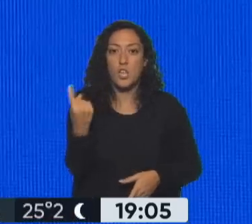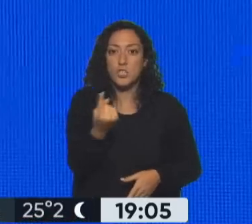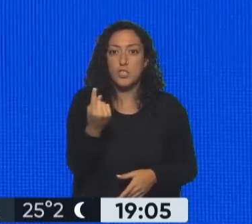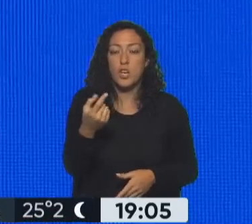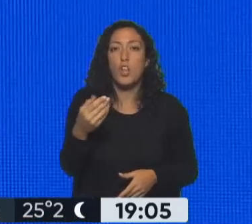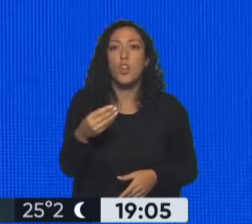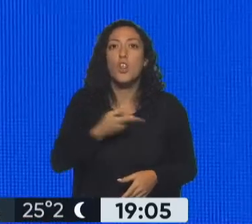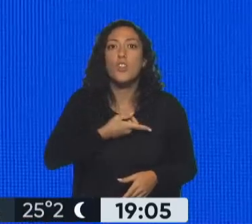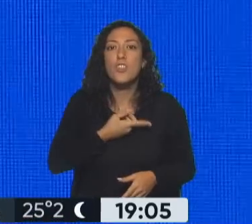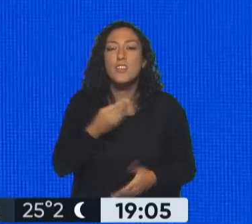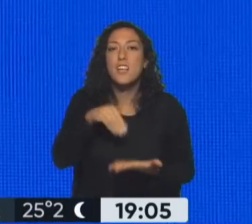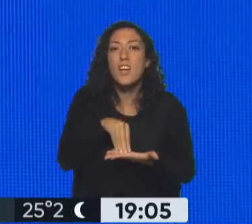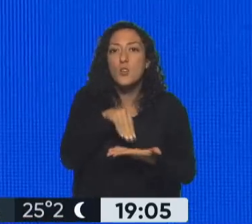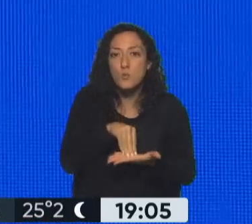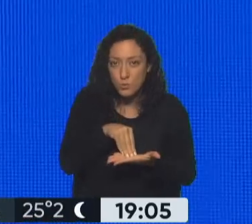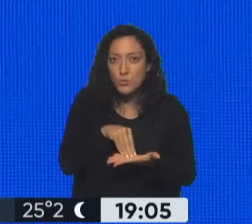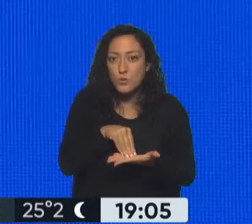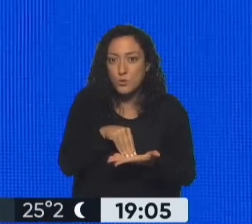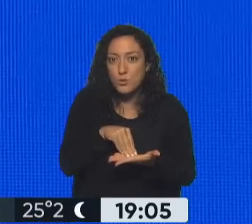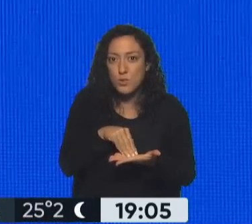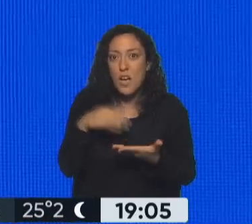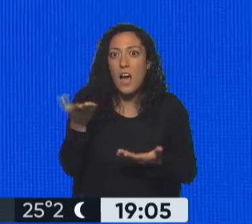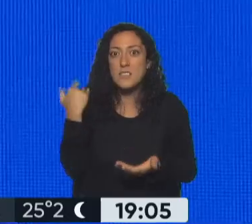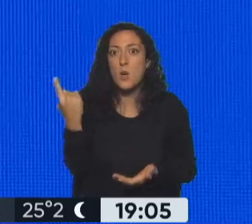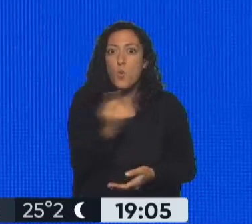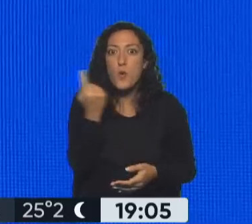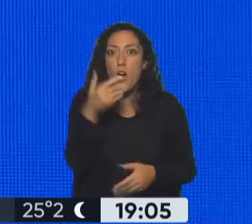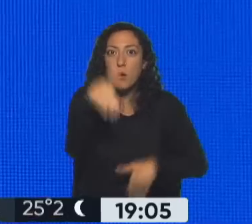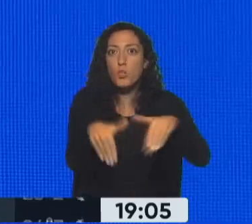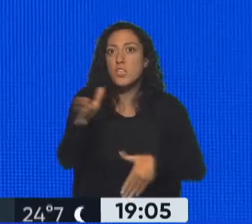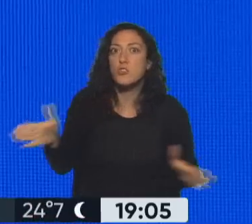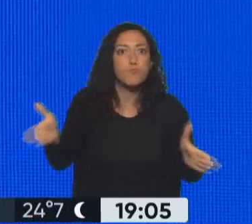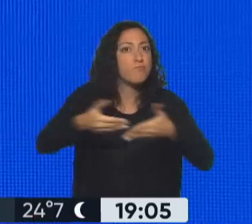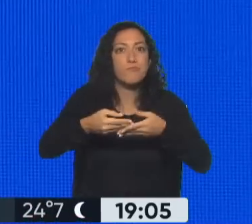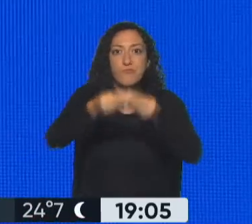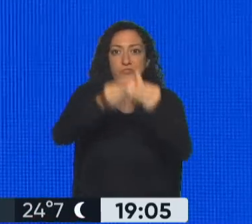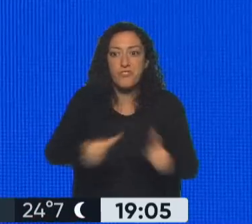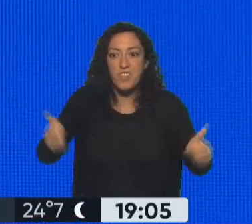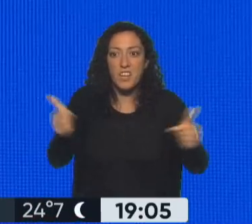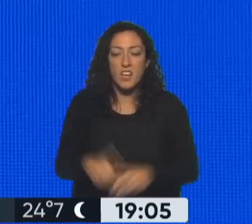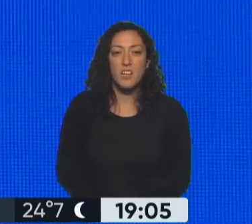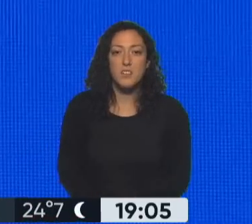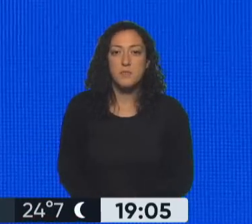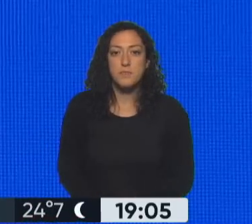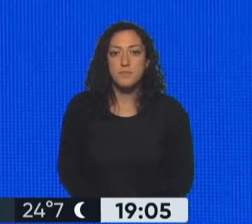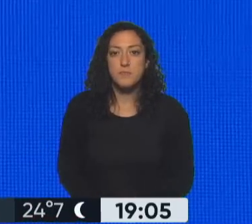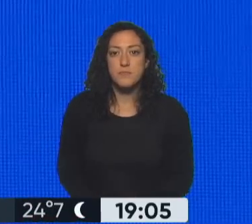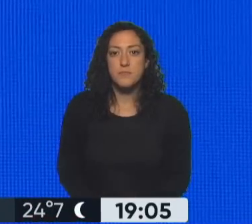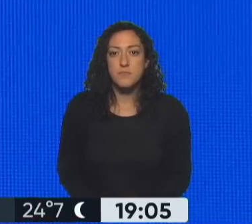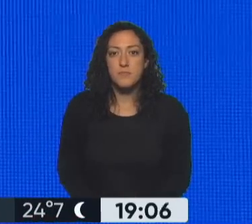Santa Cruz. A esta hora, hacía una hora que había cerrado el acto